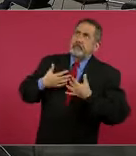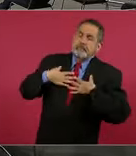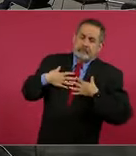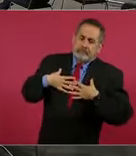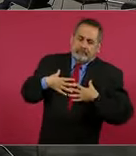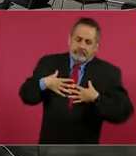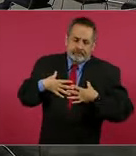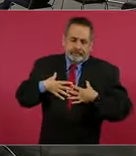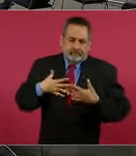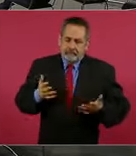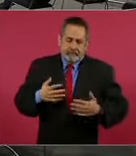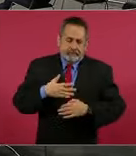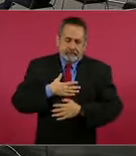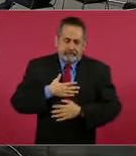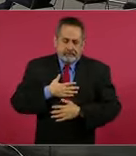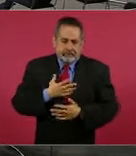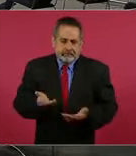pues ya